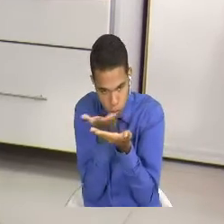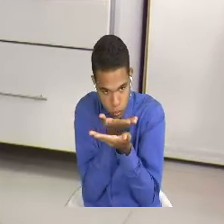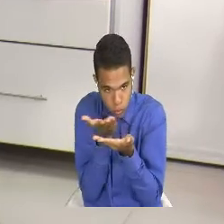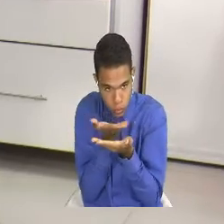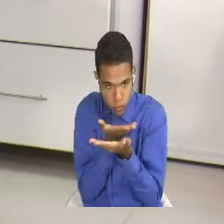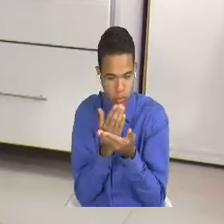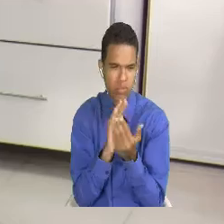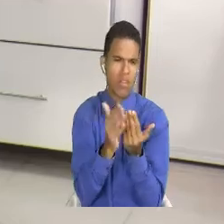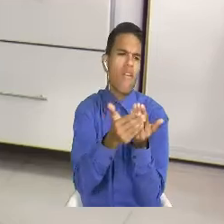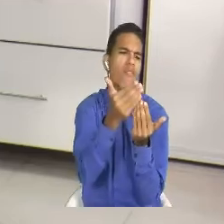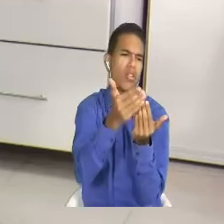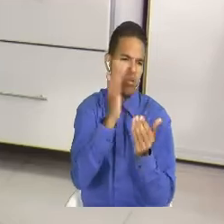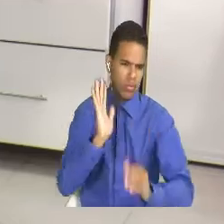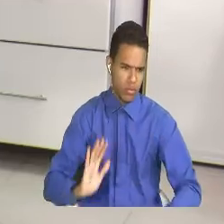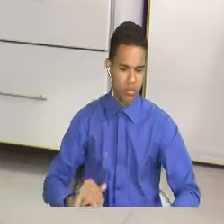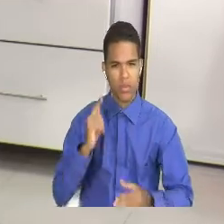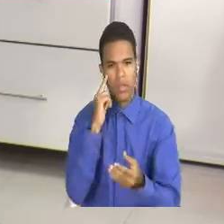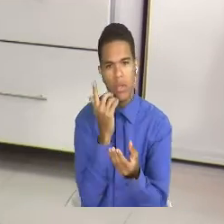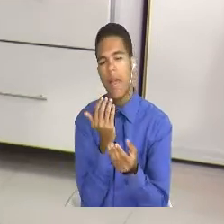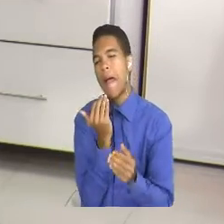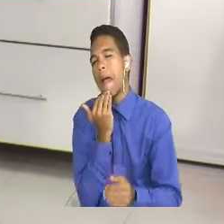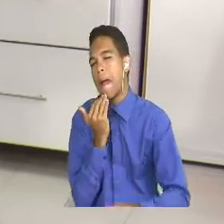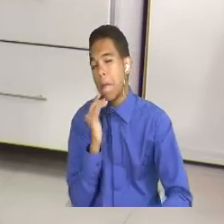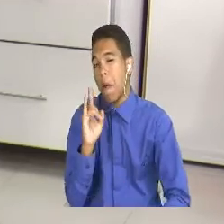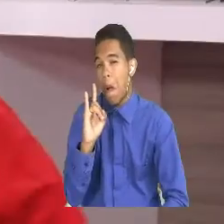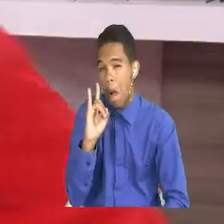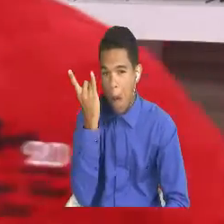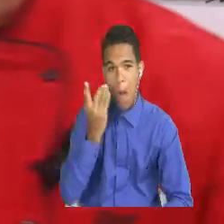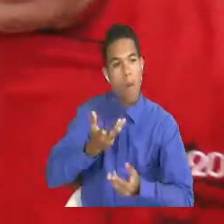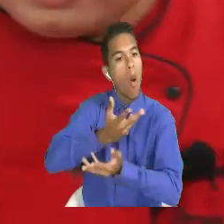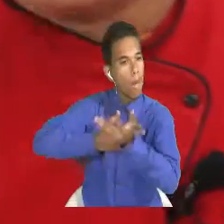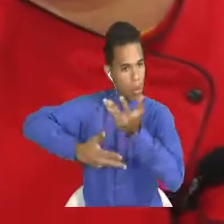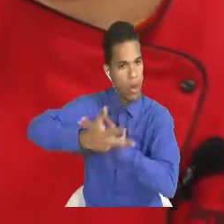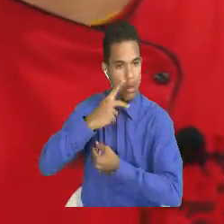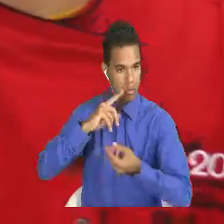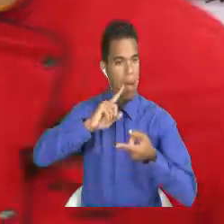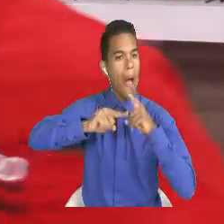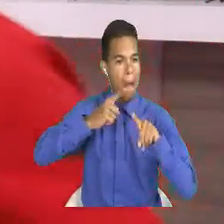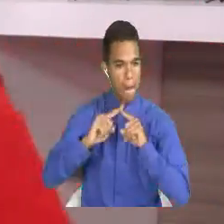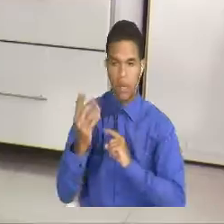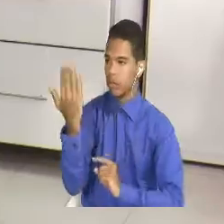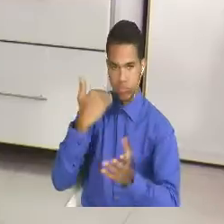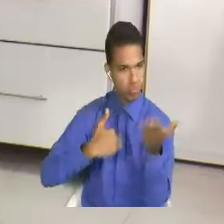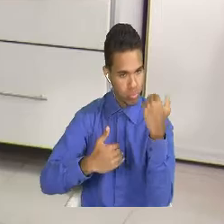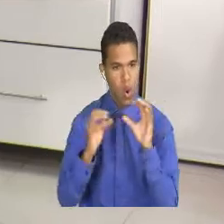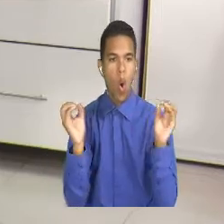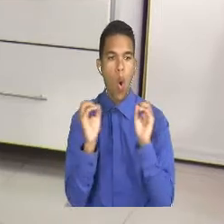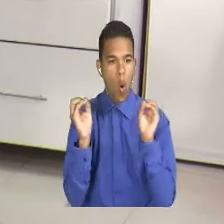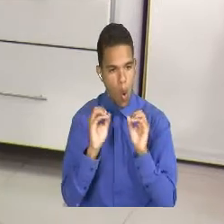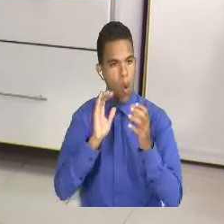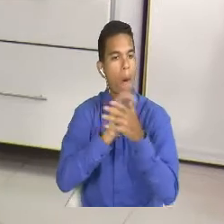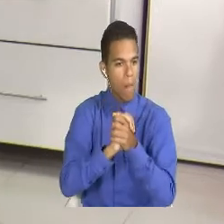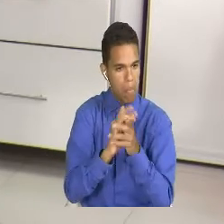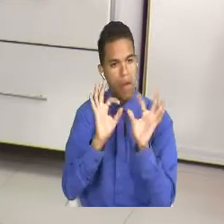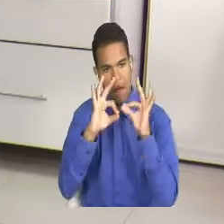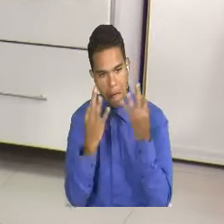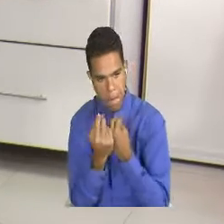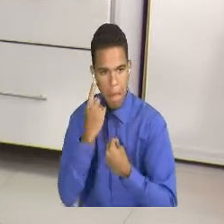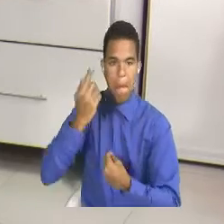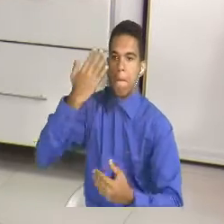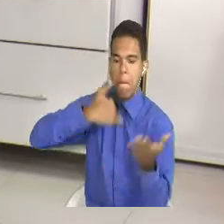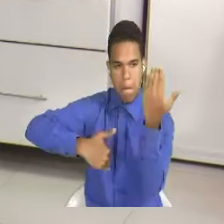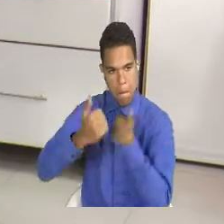práctica. Para ocasiones de compartir. Ajá. Cuando esté reunida la familia, se puede hacer aros